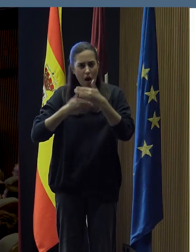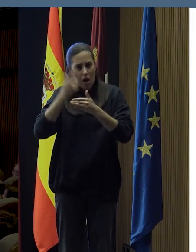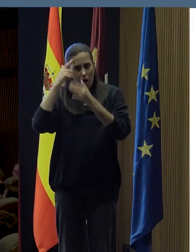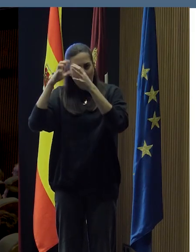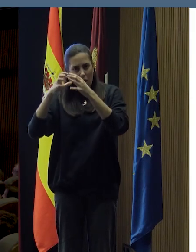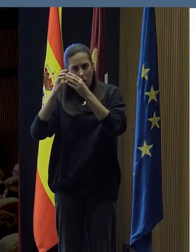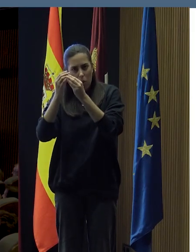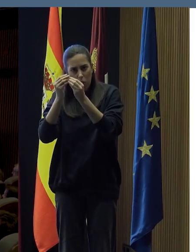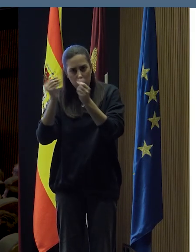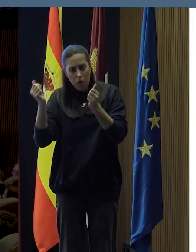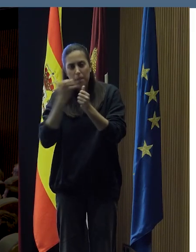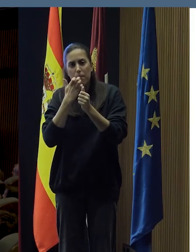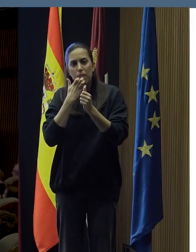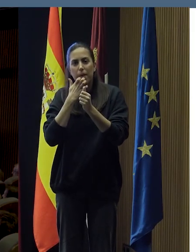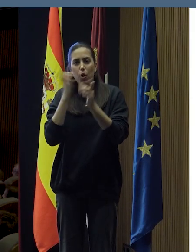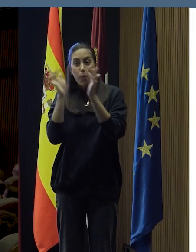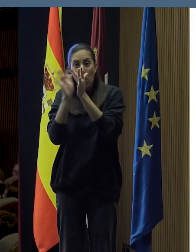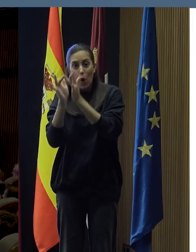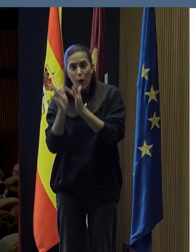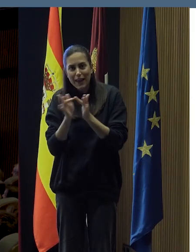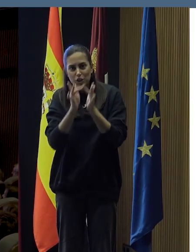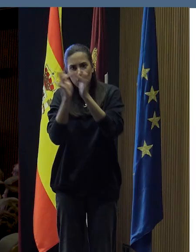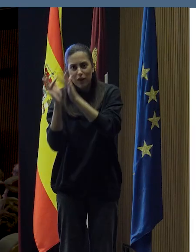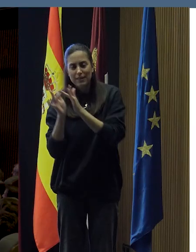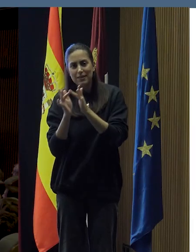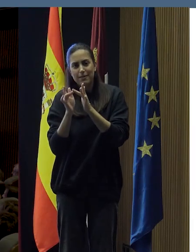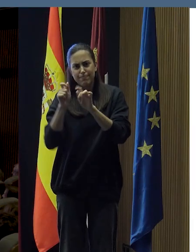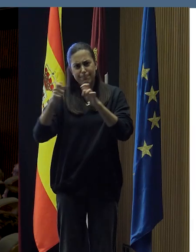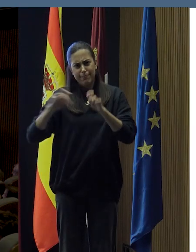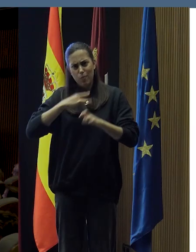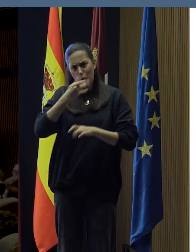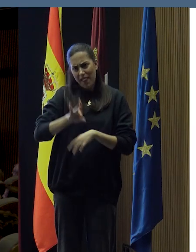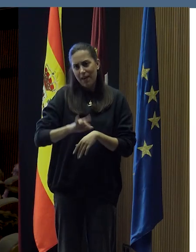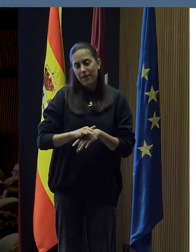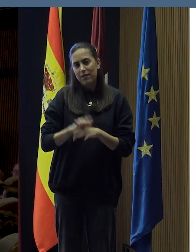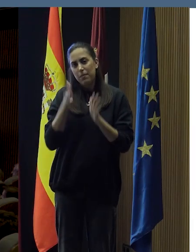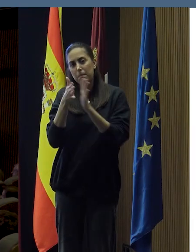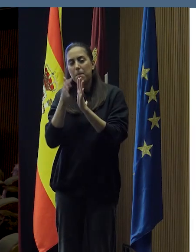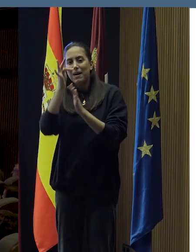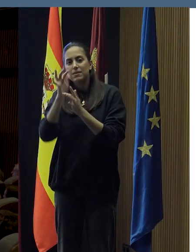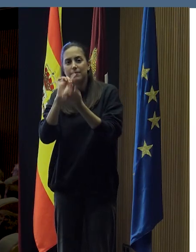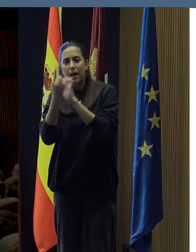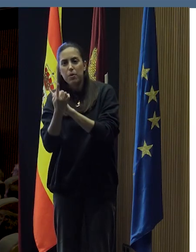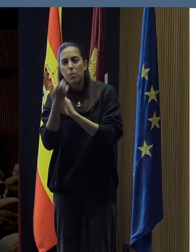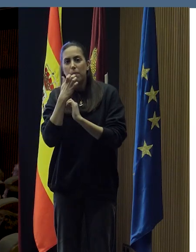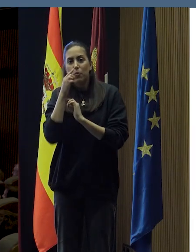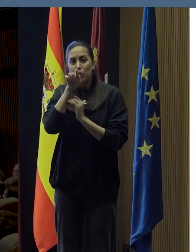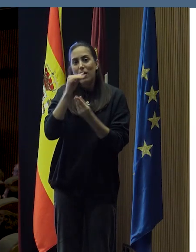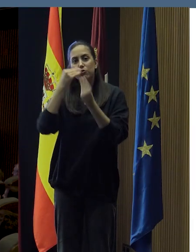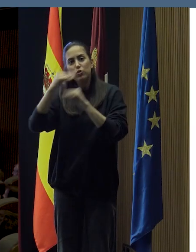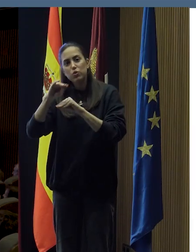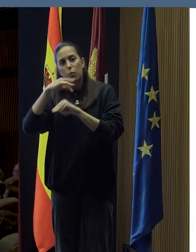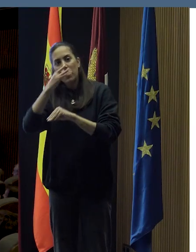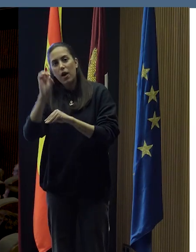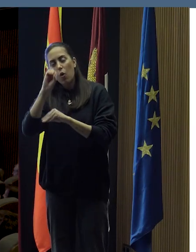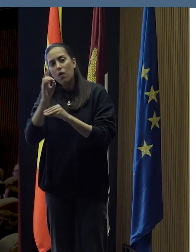una plasticidad en esa interconexión sináptica, ¿vale? ¿Puede suplir una a otra o no? Suple